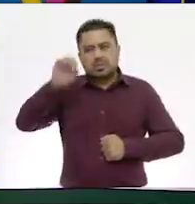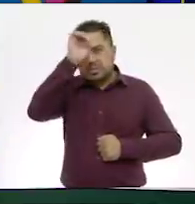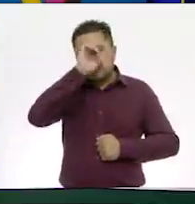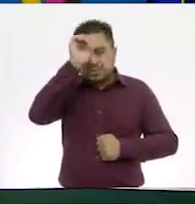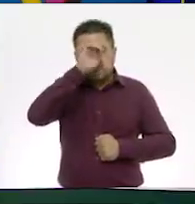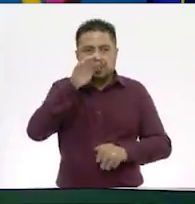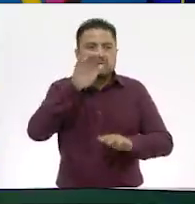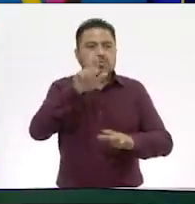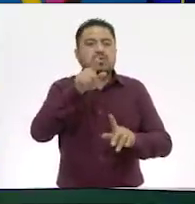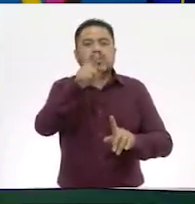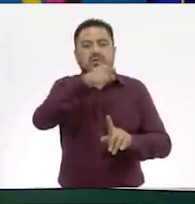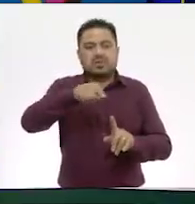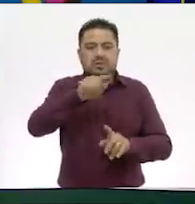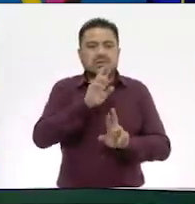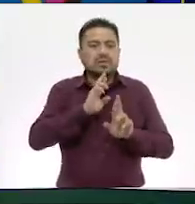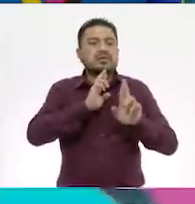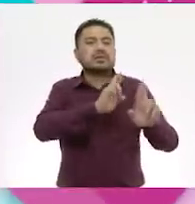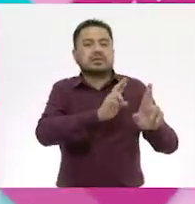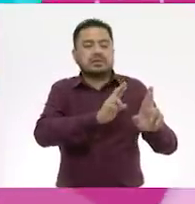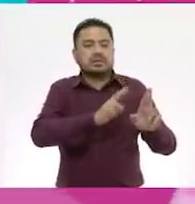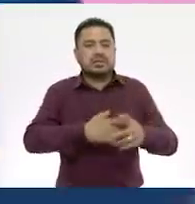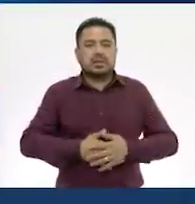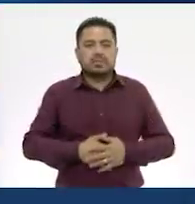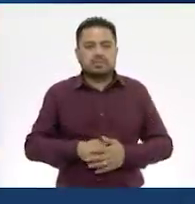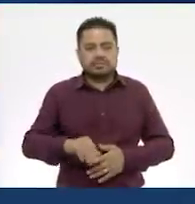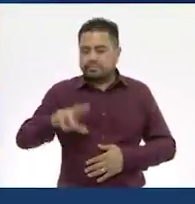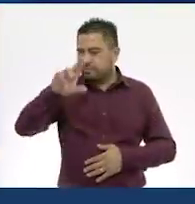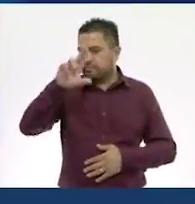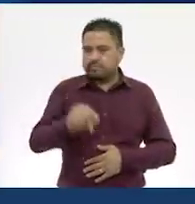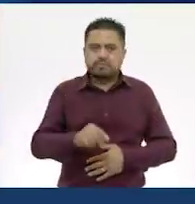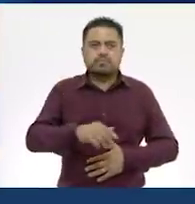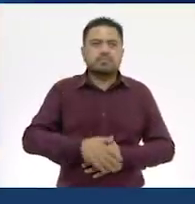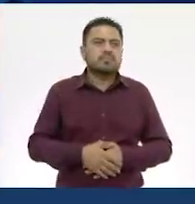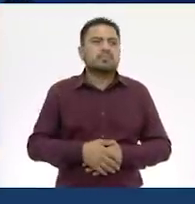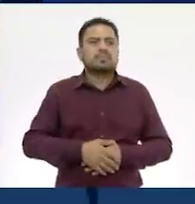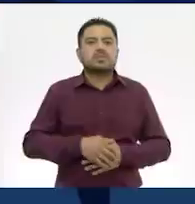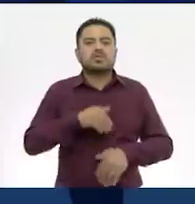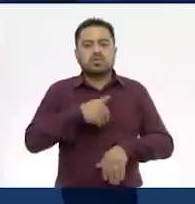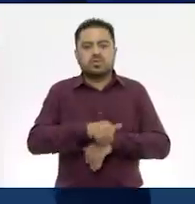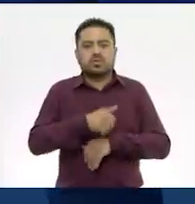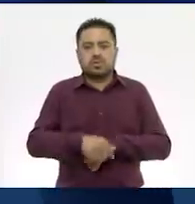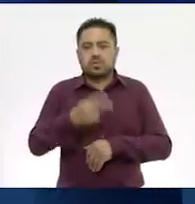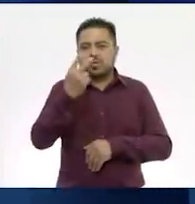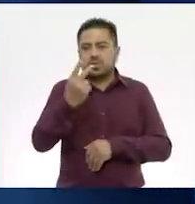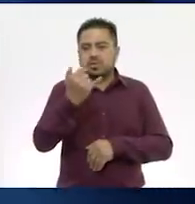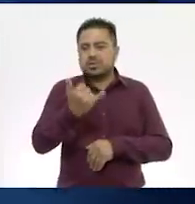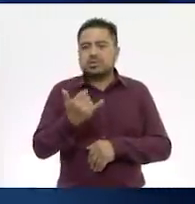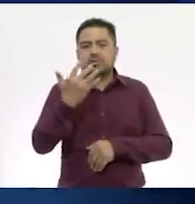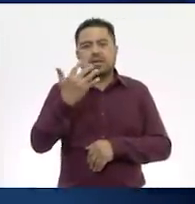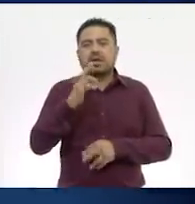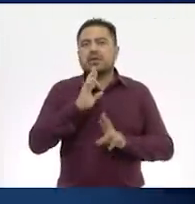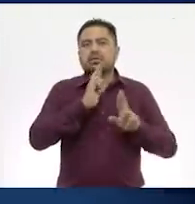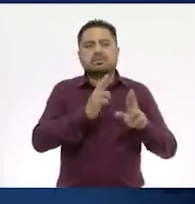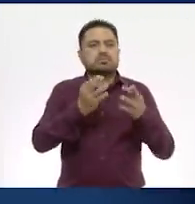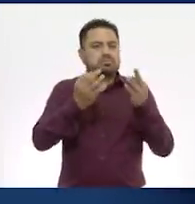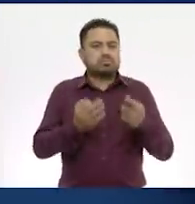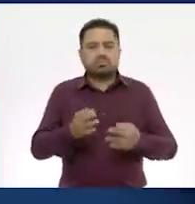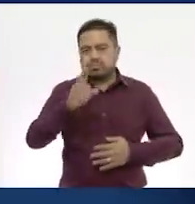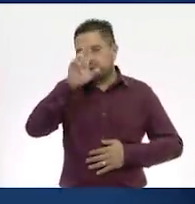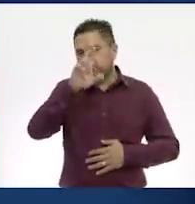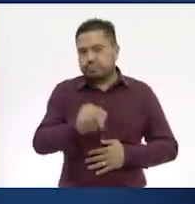Y sobre sus respuestas, no. ¿No? El refrán número 2 y el número 5 no son la respuesta